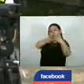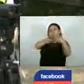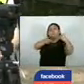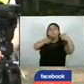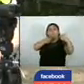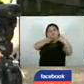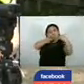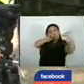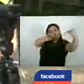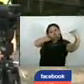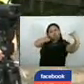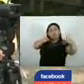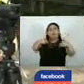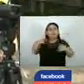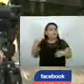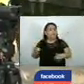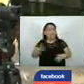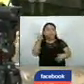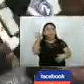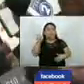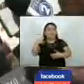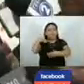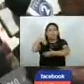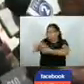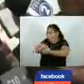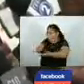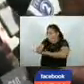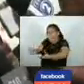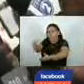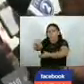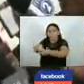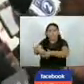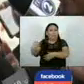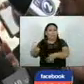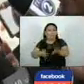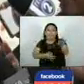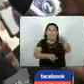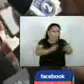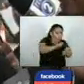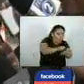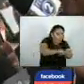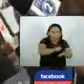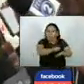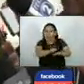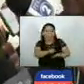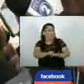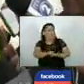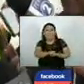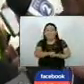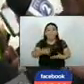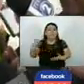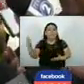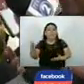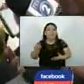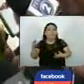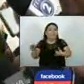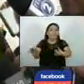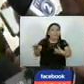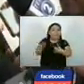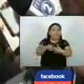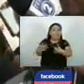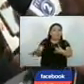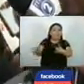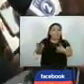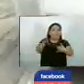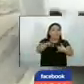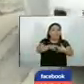información. Son fáciles de transportar, no requieren de papel, por lo cual la información se va captando directamente